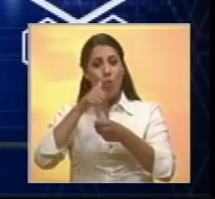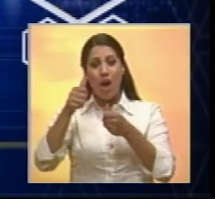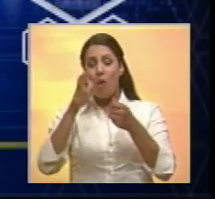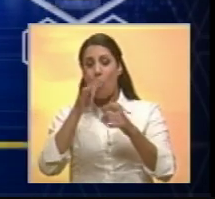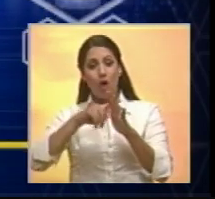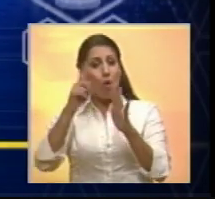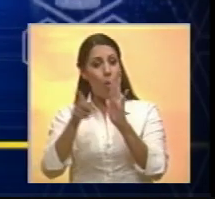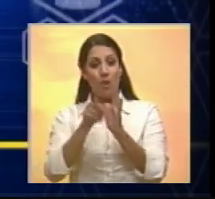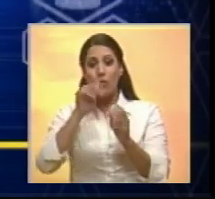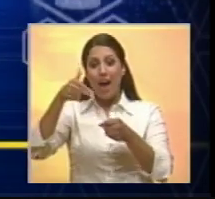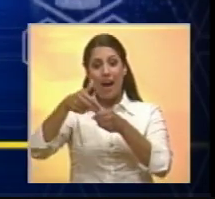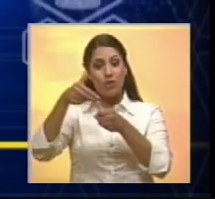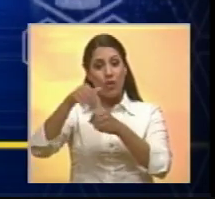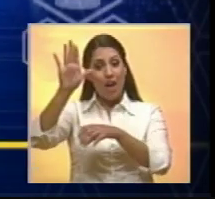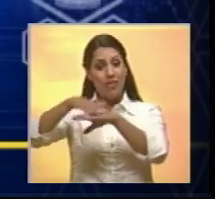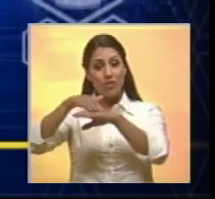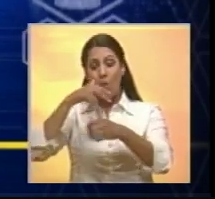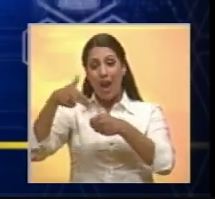Total y combustible.